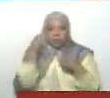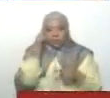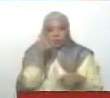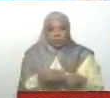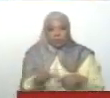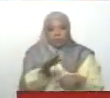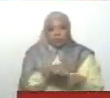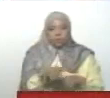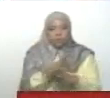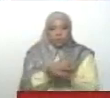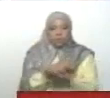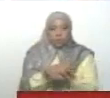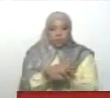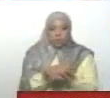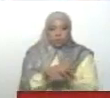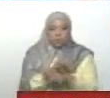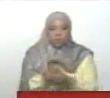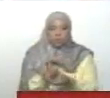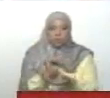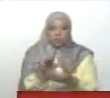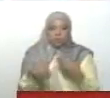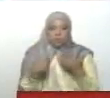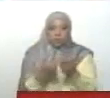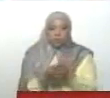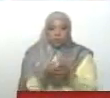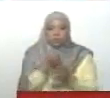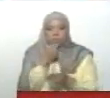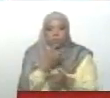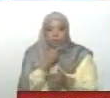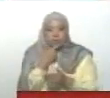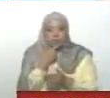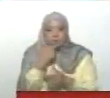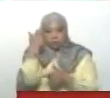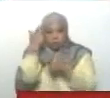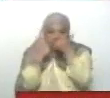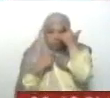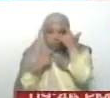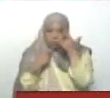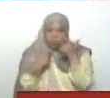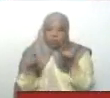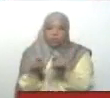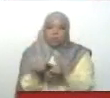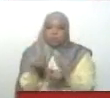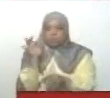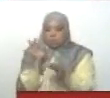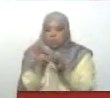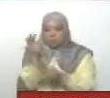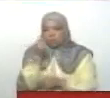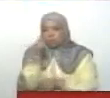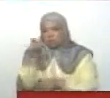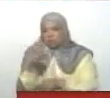Como que si nosotros jugamos metra con él, pero él era una maravilla. Chávez era, bueno, excepcional.